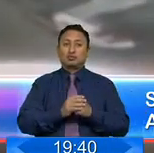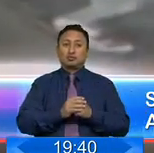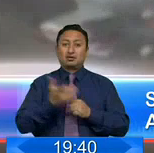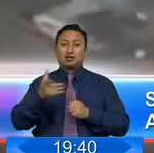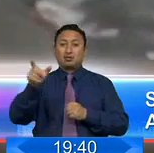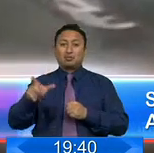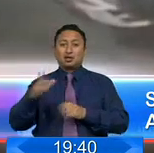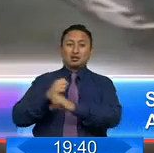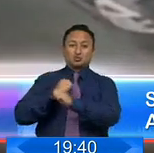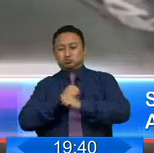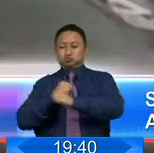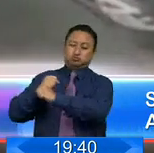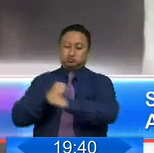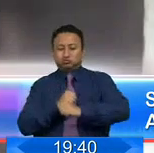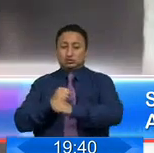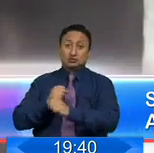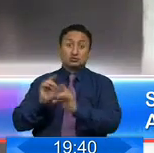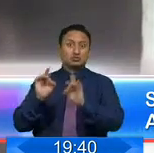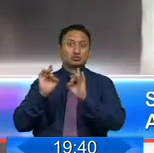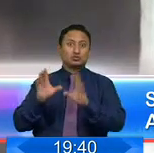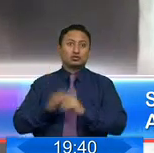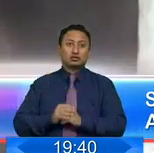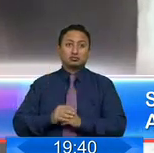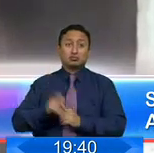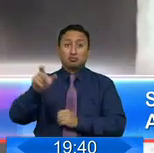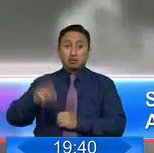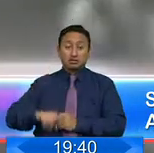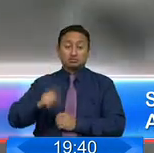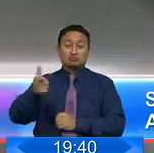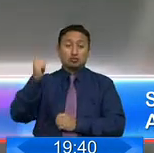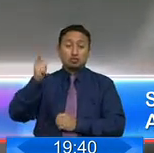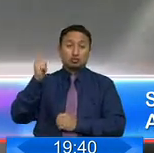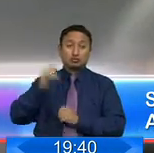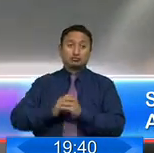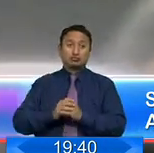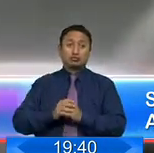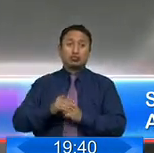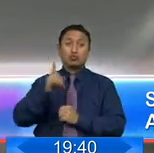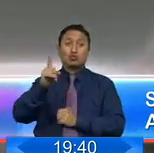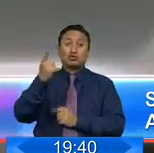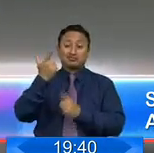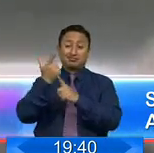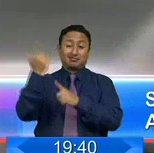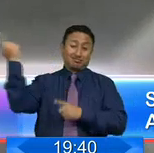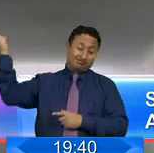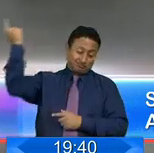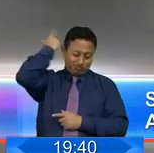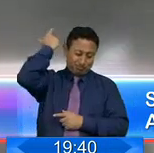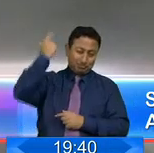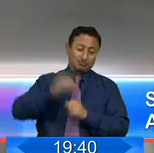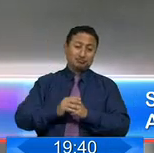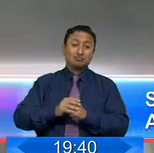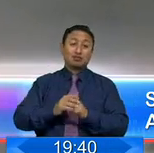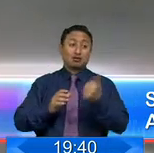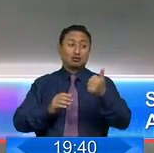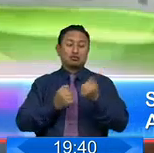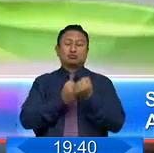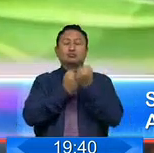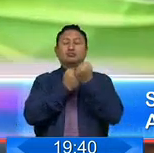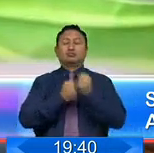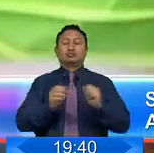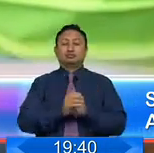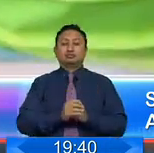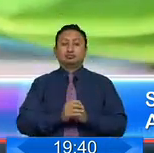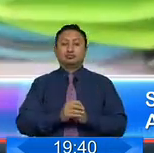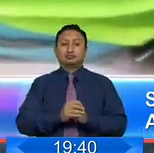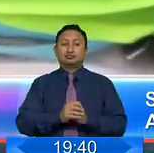plata corrieron con suerte. A pesar de los disparos, el uno fue golpeado con la cacha del arma. El otro se salvó de milagro, se trabó el revólver y